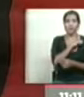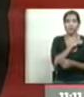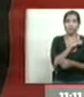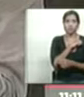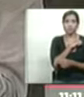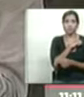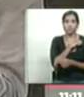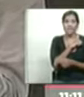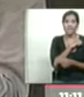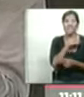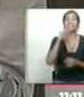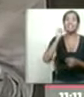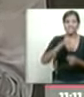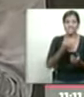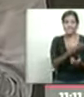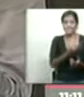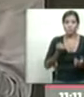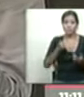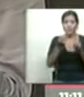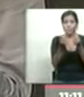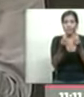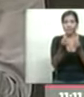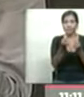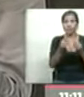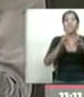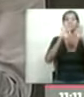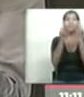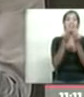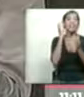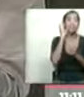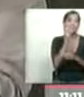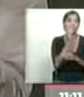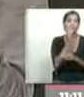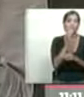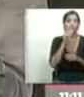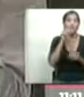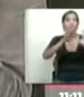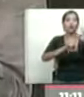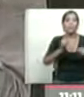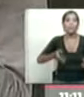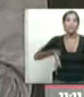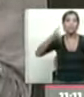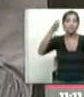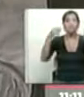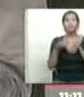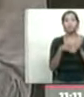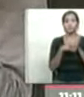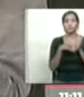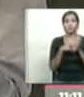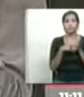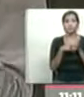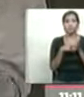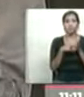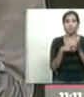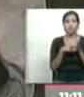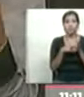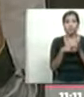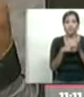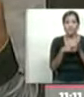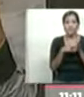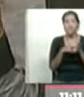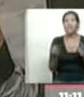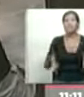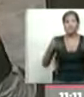¿verdad? Plata. El que sí se llevó la plata. Entre eso la familia Capriles, que ellos compraban edificios hipotecados, ¿verdad? Edificios de gente